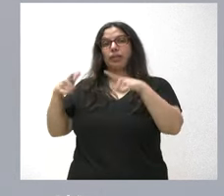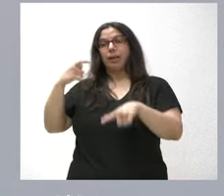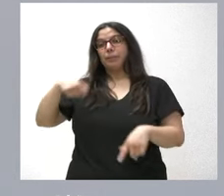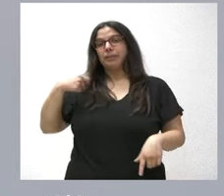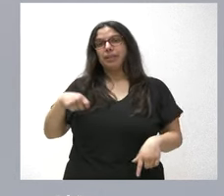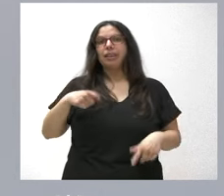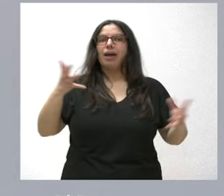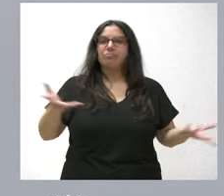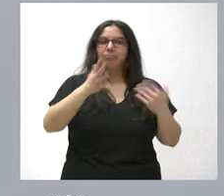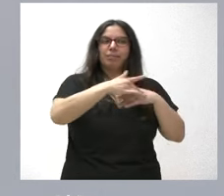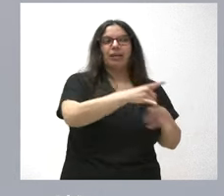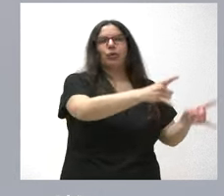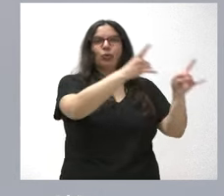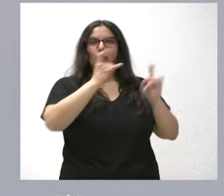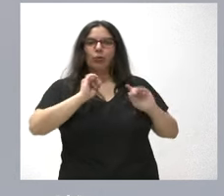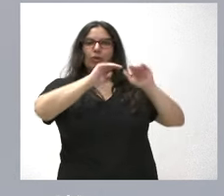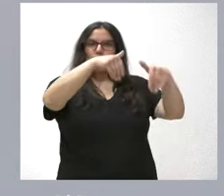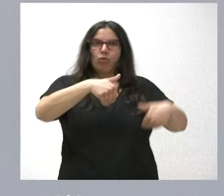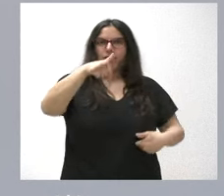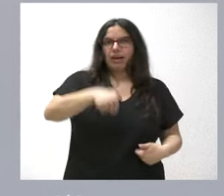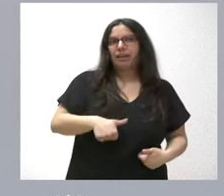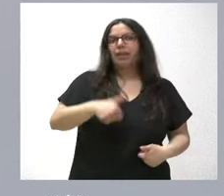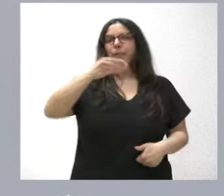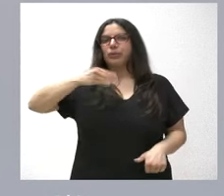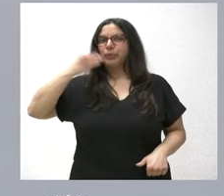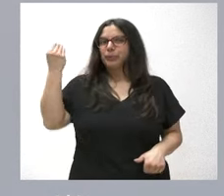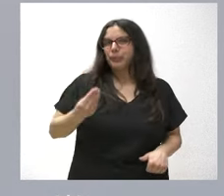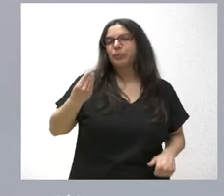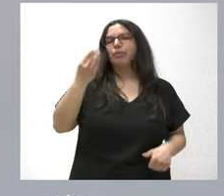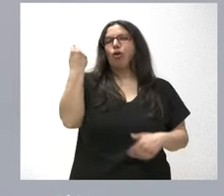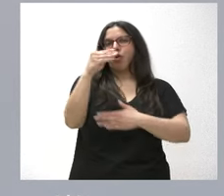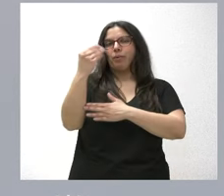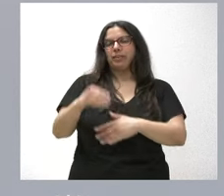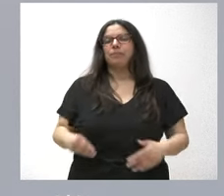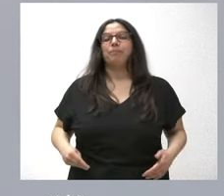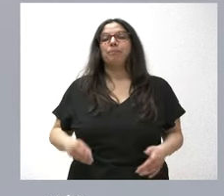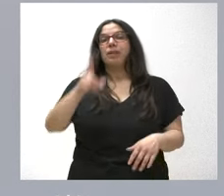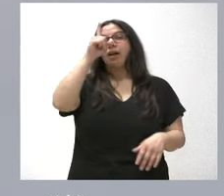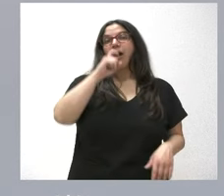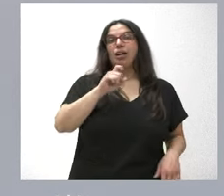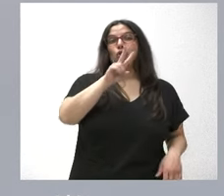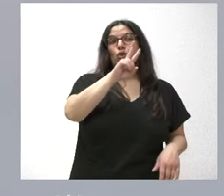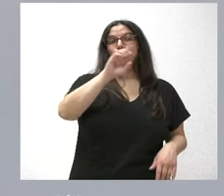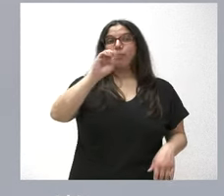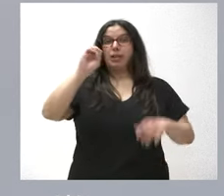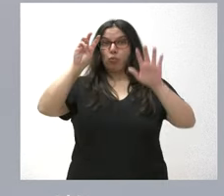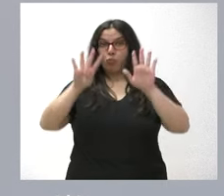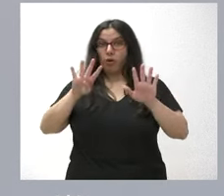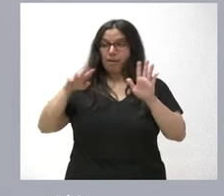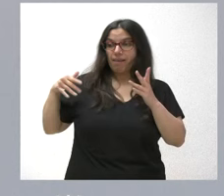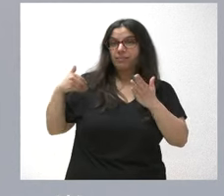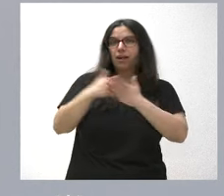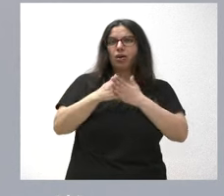incentiva el retorno y retención del talento, especialmente de los más jóvenes. Desde el año 2009 se han